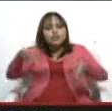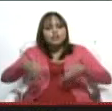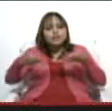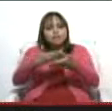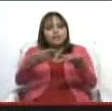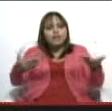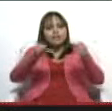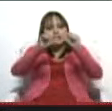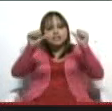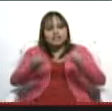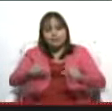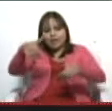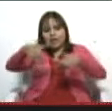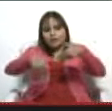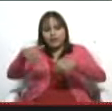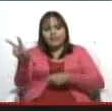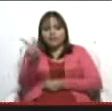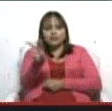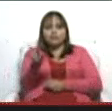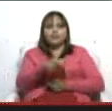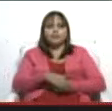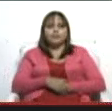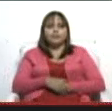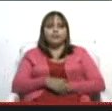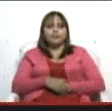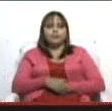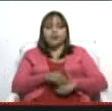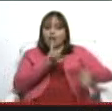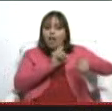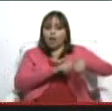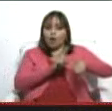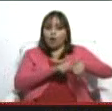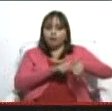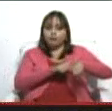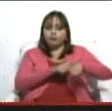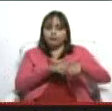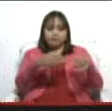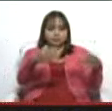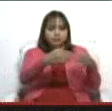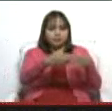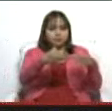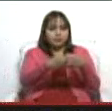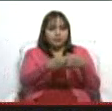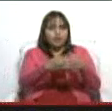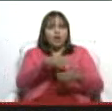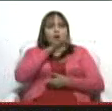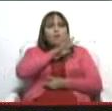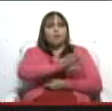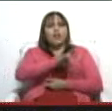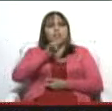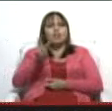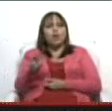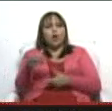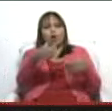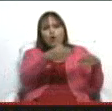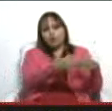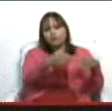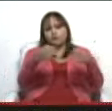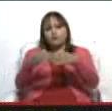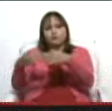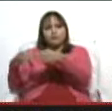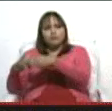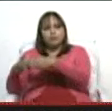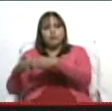el sistema electoral venezolano. A esta hora nos encontramos reunidos con 42 partidos